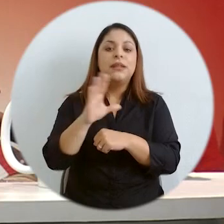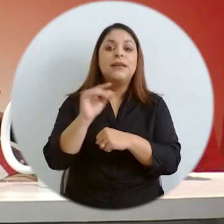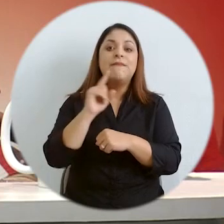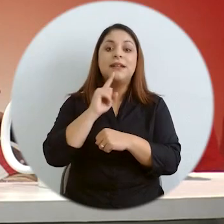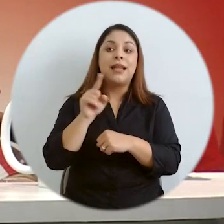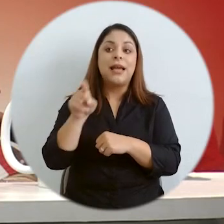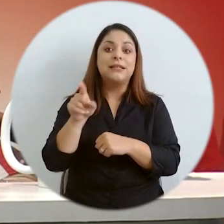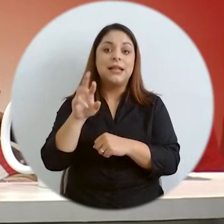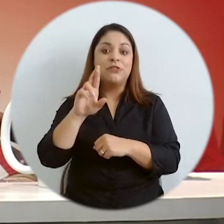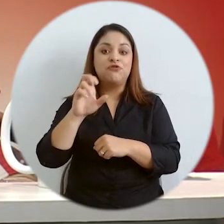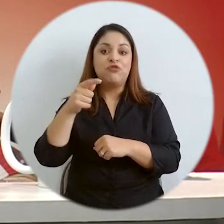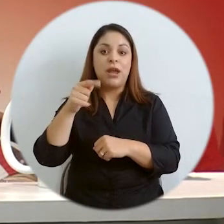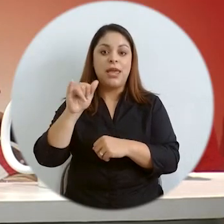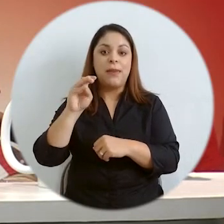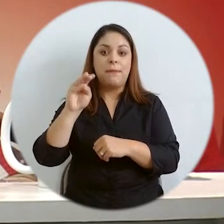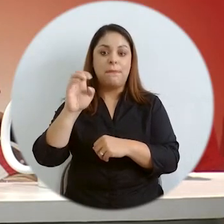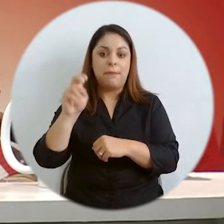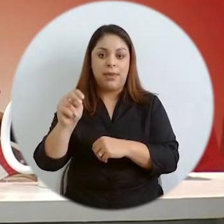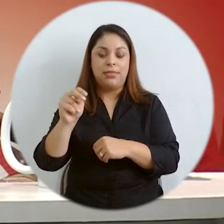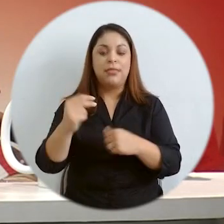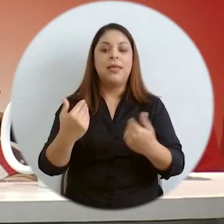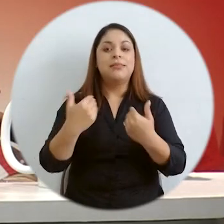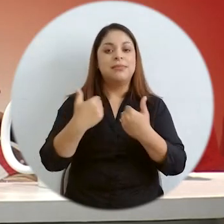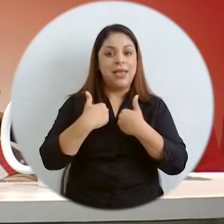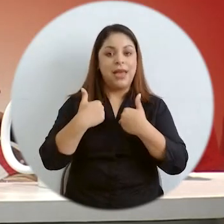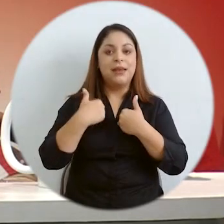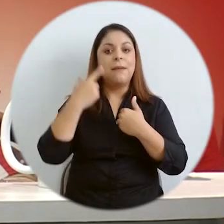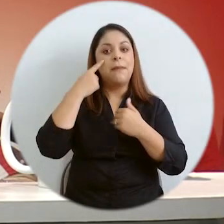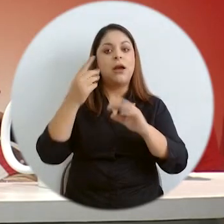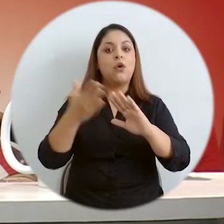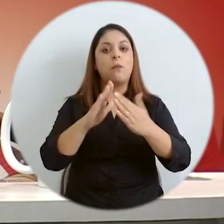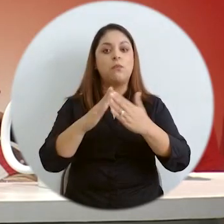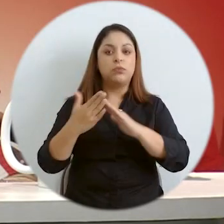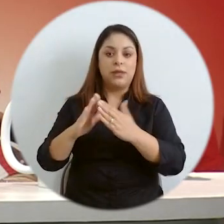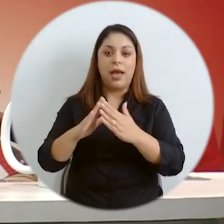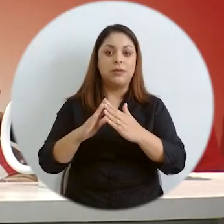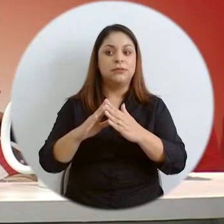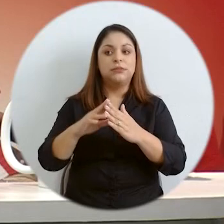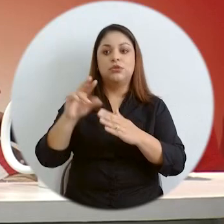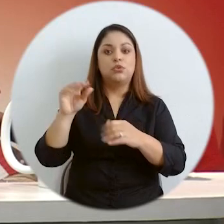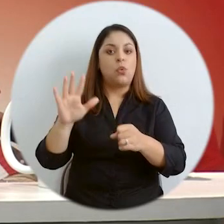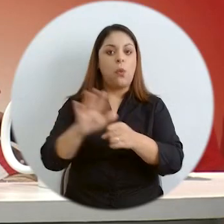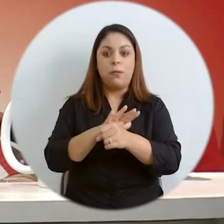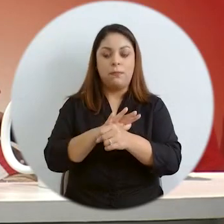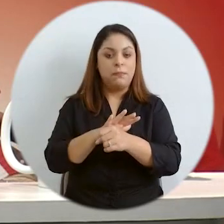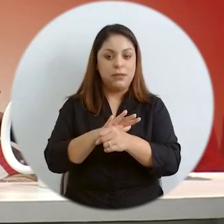régimen que convive con comunidades absolutamente incompletas